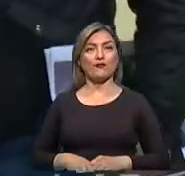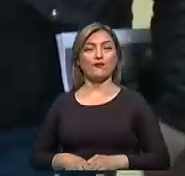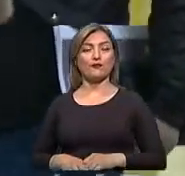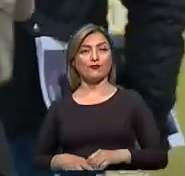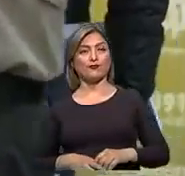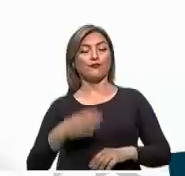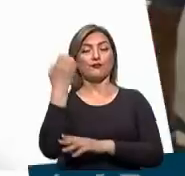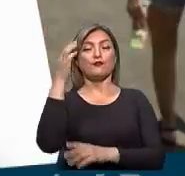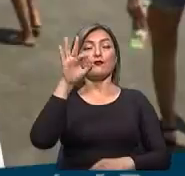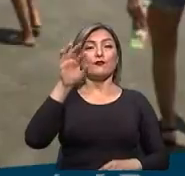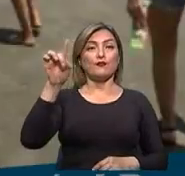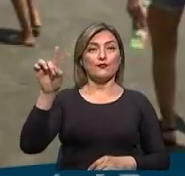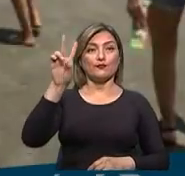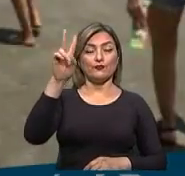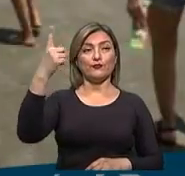Según el EQ911,